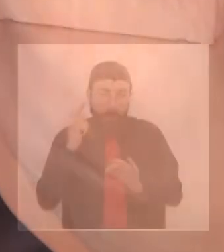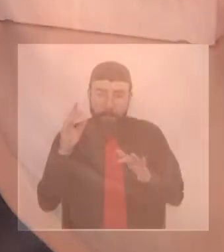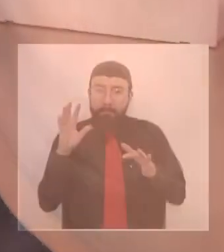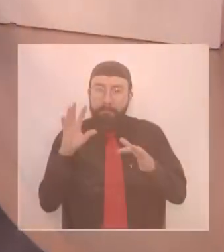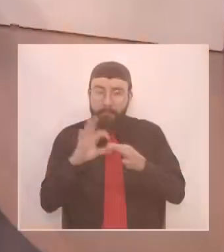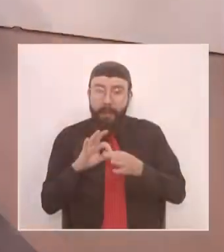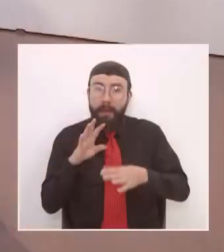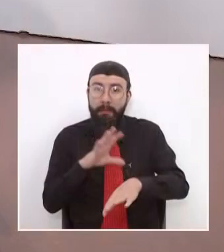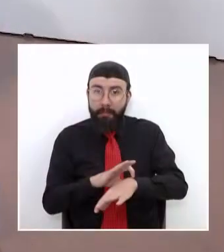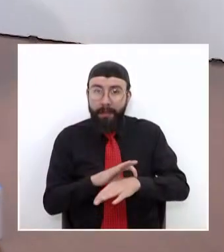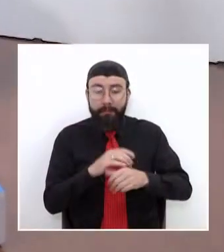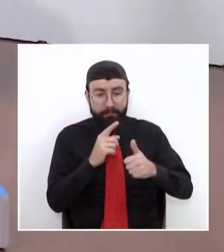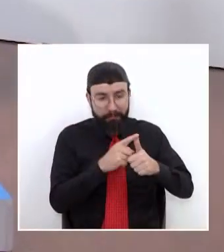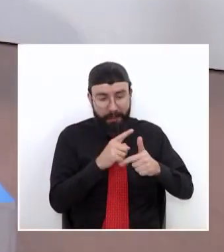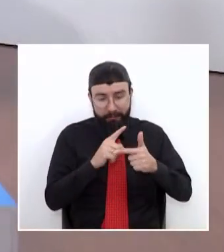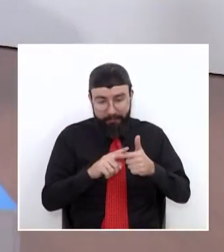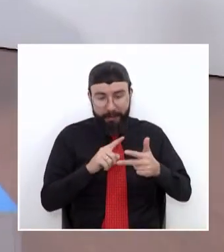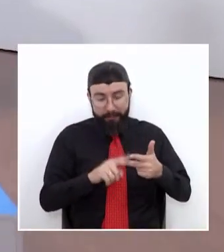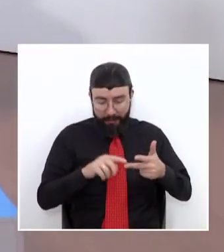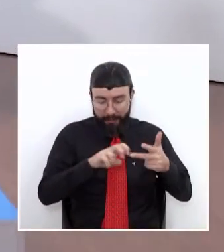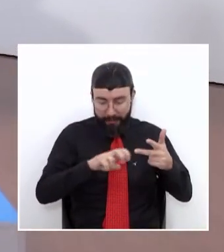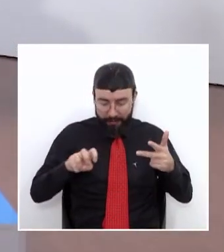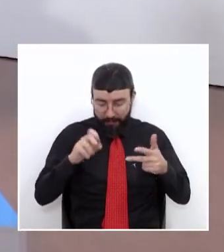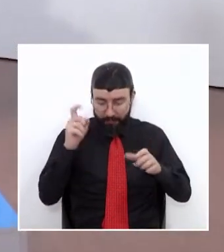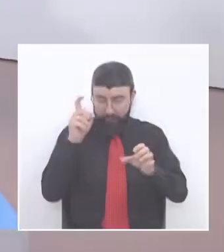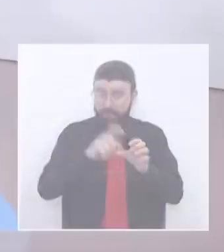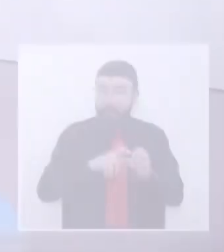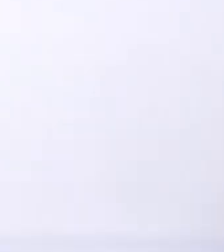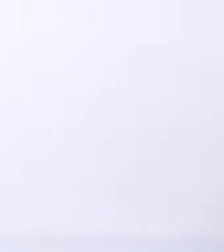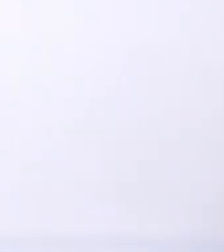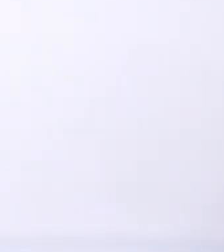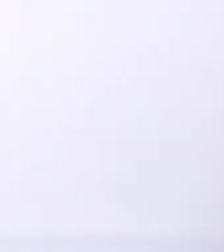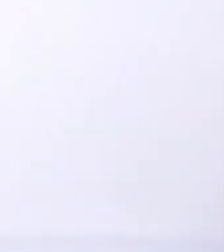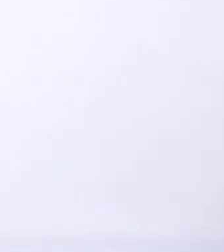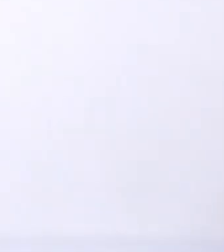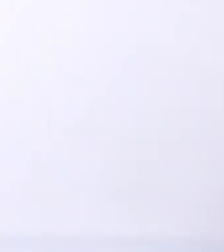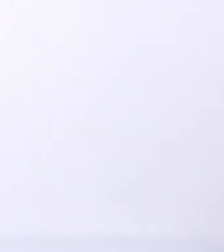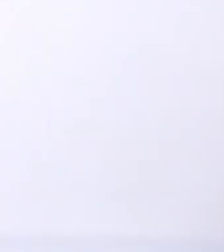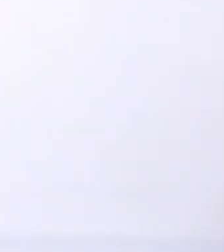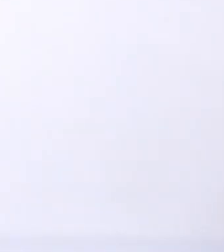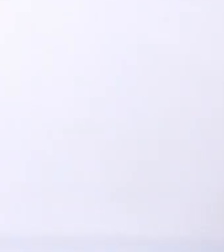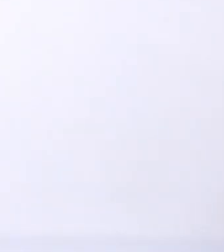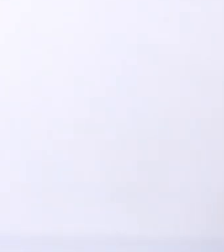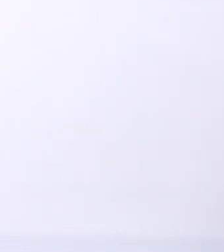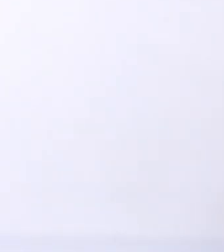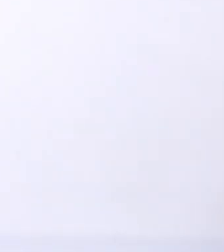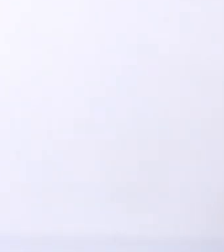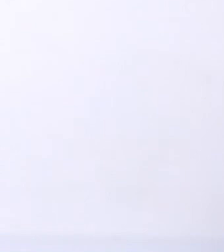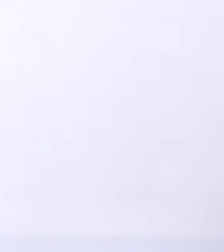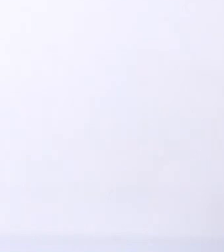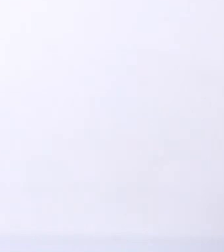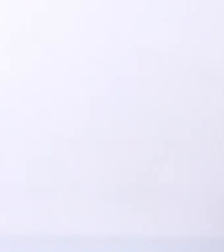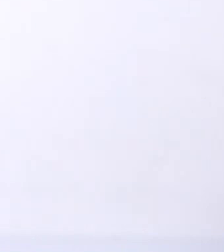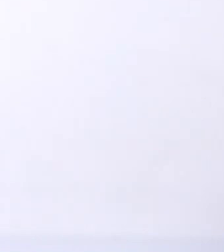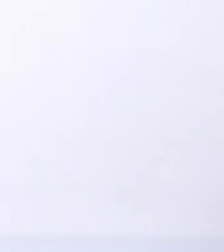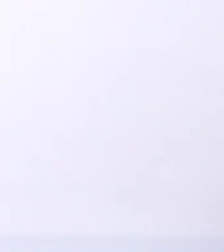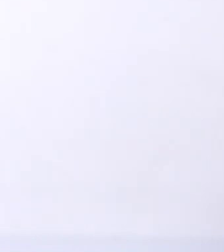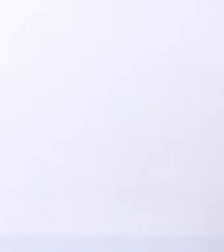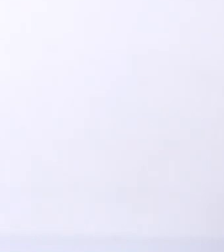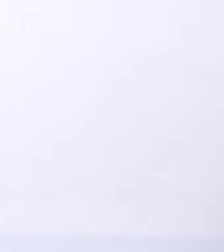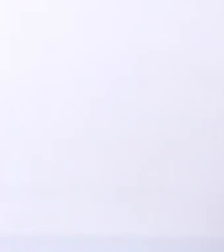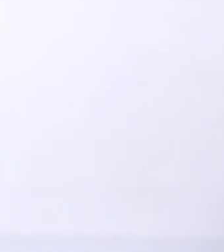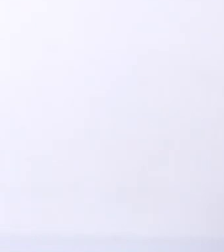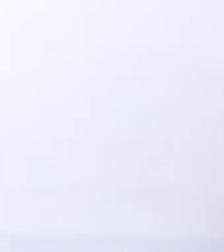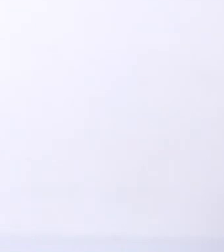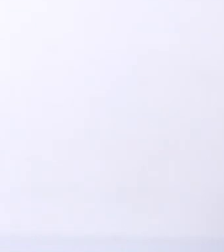de mesodermo, ectodermo y endodermo, es esa parte que es un feto invertido, que es la orejita, ¿no es cierto?